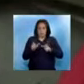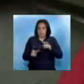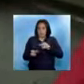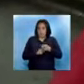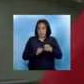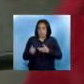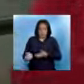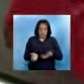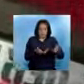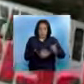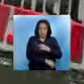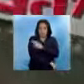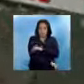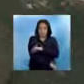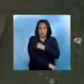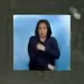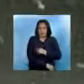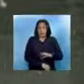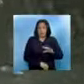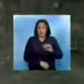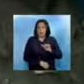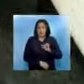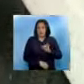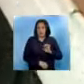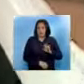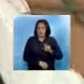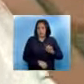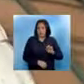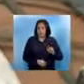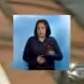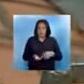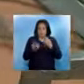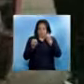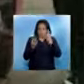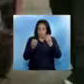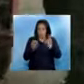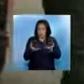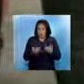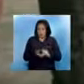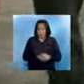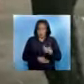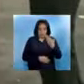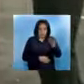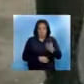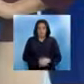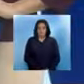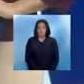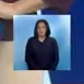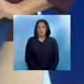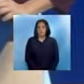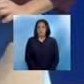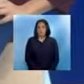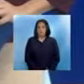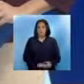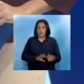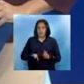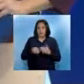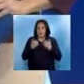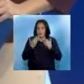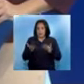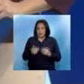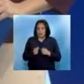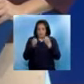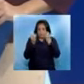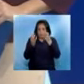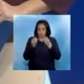sido trasladados al hospital Cayetano Heredia. Es cuanto tenemos que informar. Adelante, estudios. Gracias por esa información,